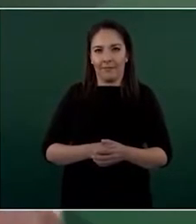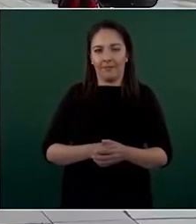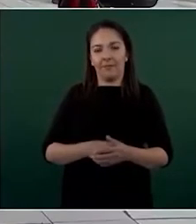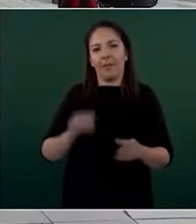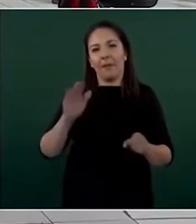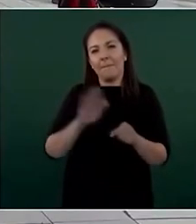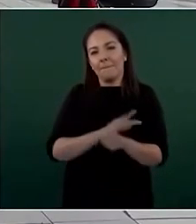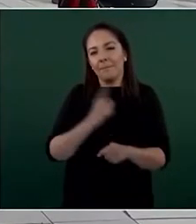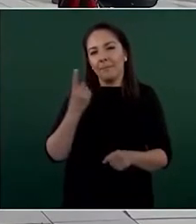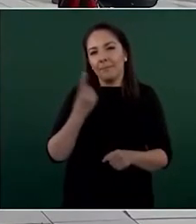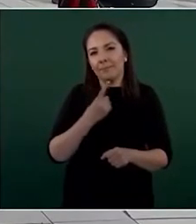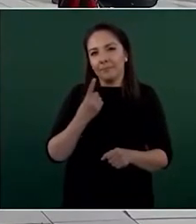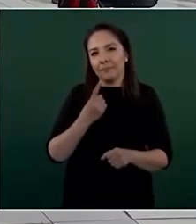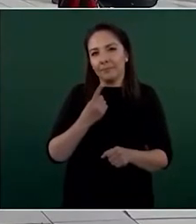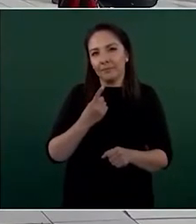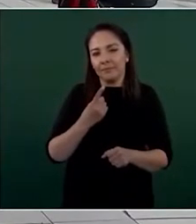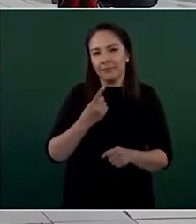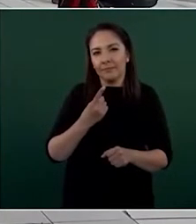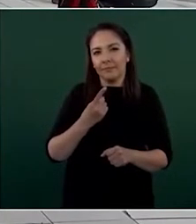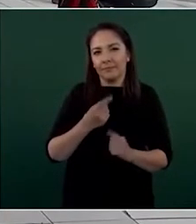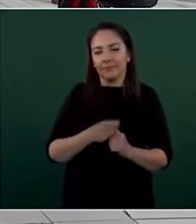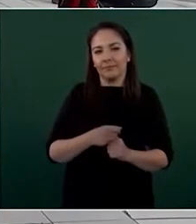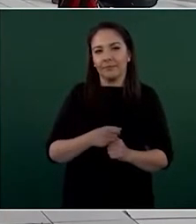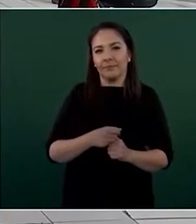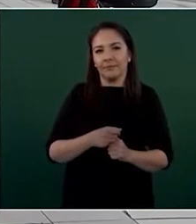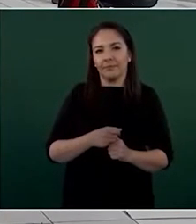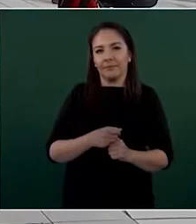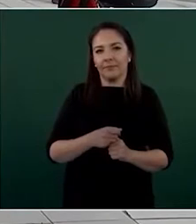porque hay que estar